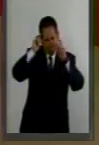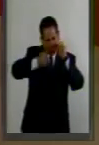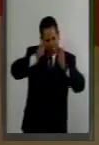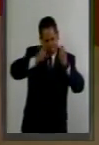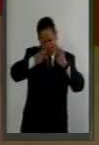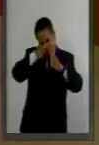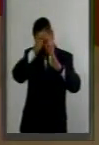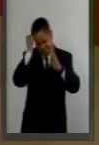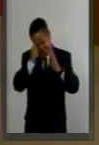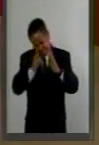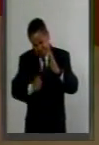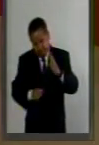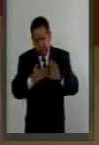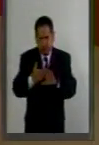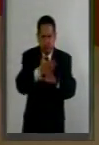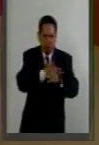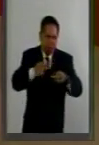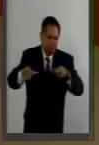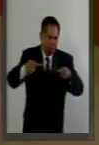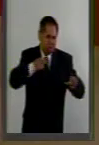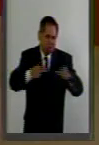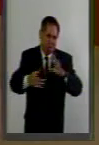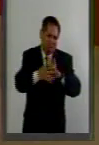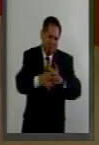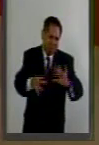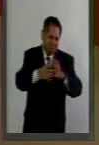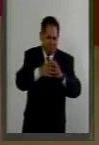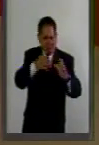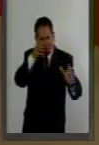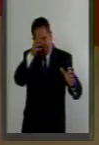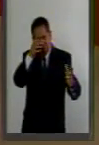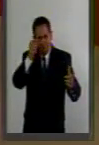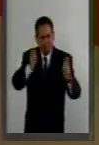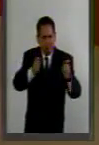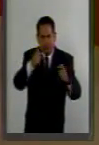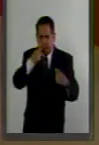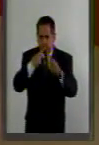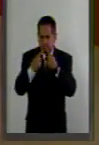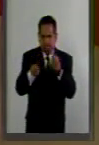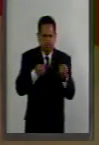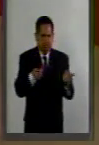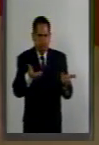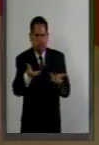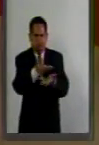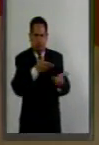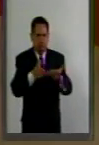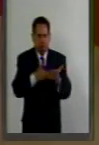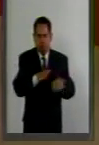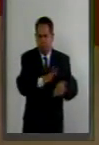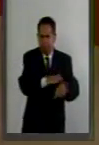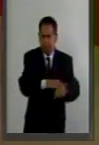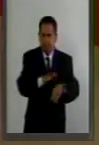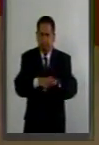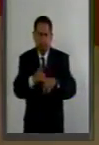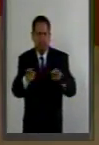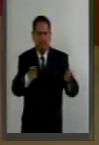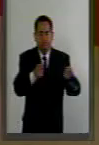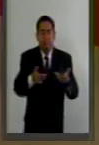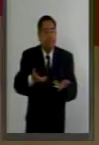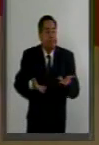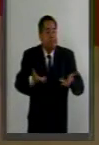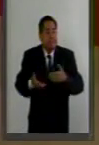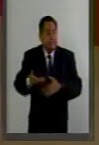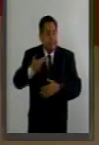amplias horas de preparación. En la buena conducción de los debates incide directamente el tiempo que se